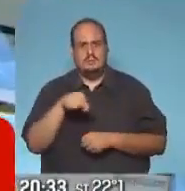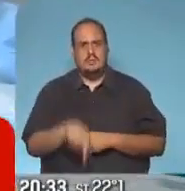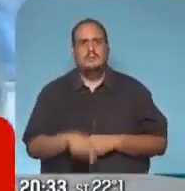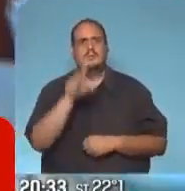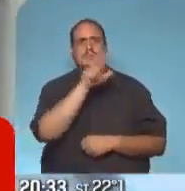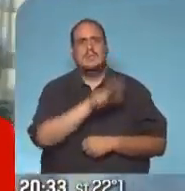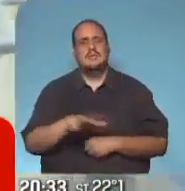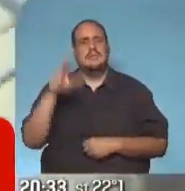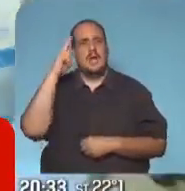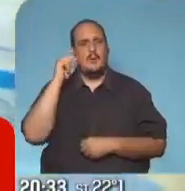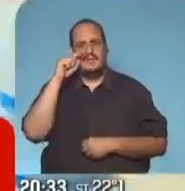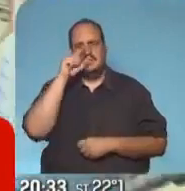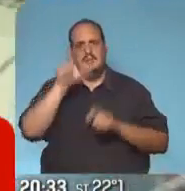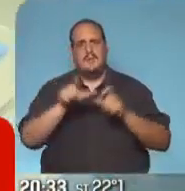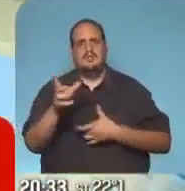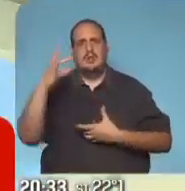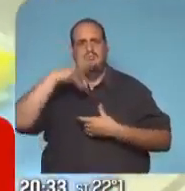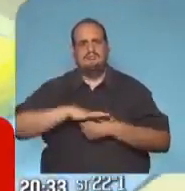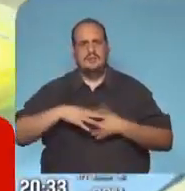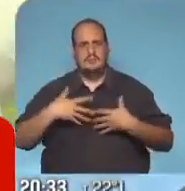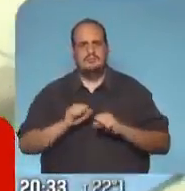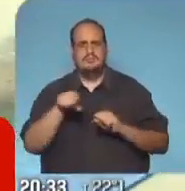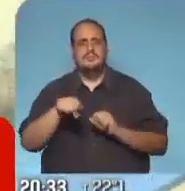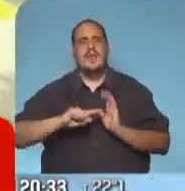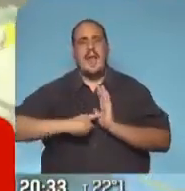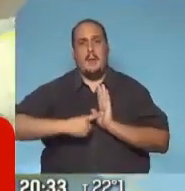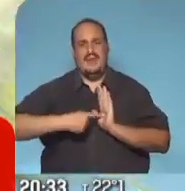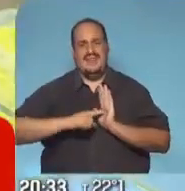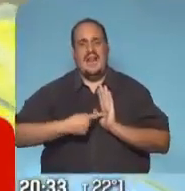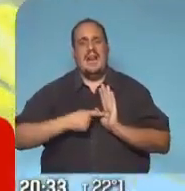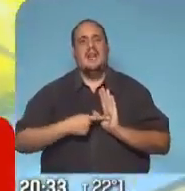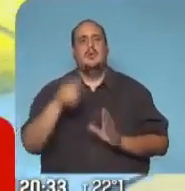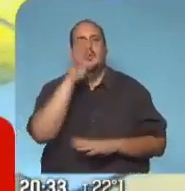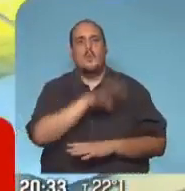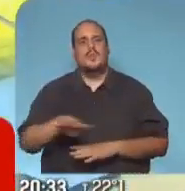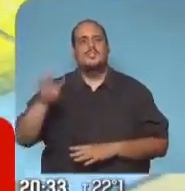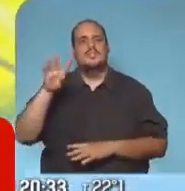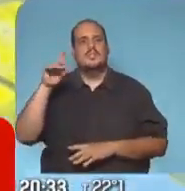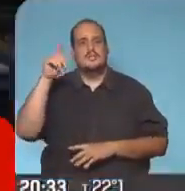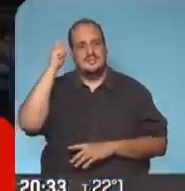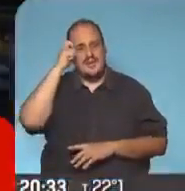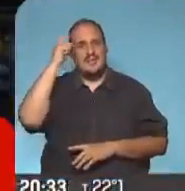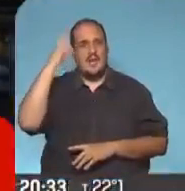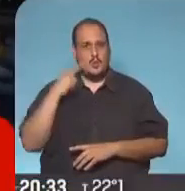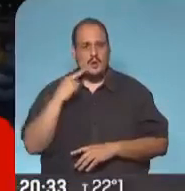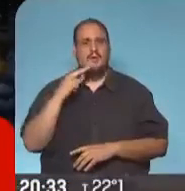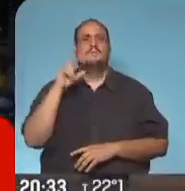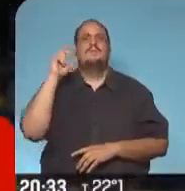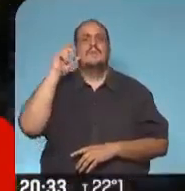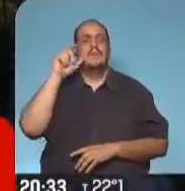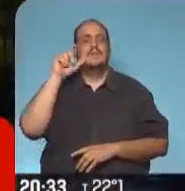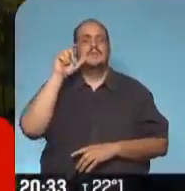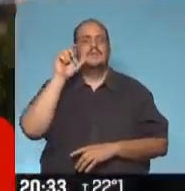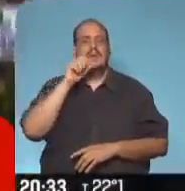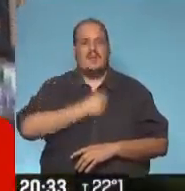hay 397 personas contagiadas. En la capital federal, 439. Catamarca, Chubut